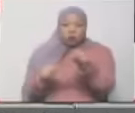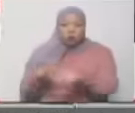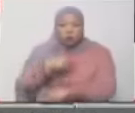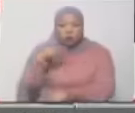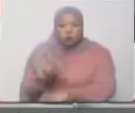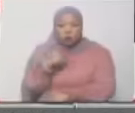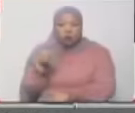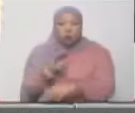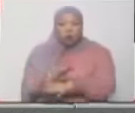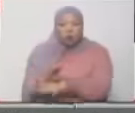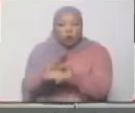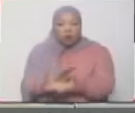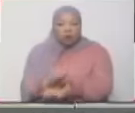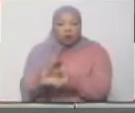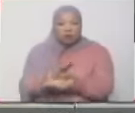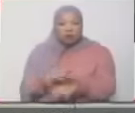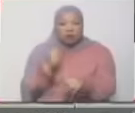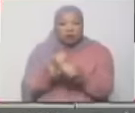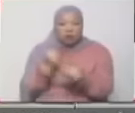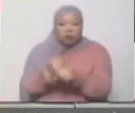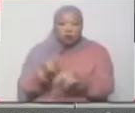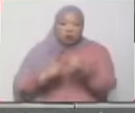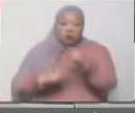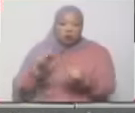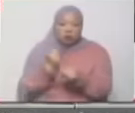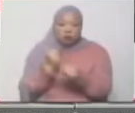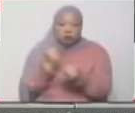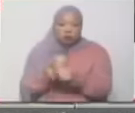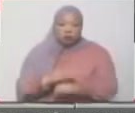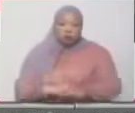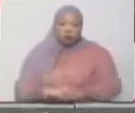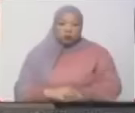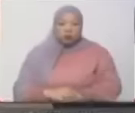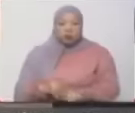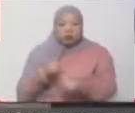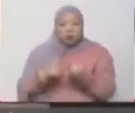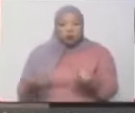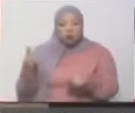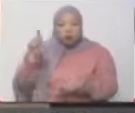de mantenimiento sobre las obras de infraestructura. Incluso, presidente,